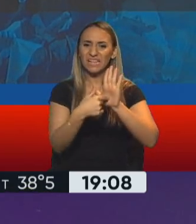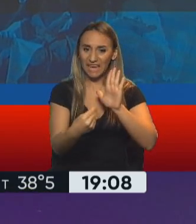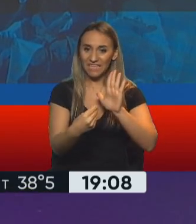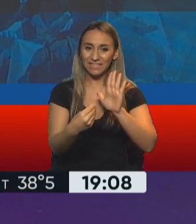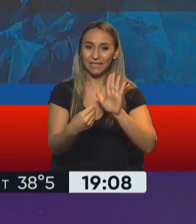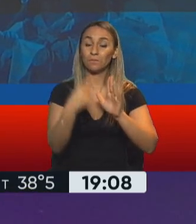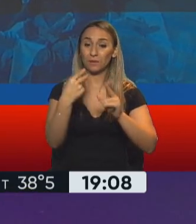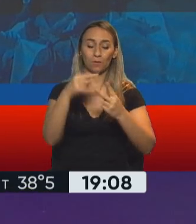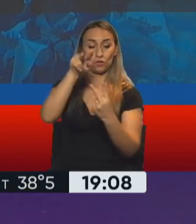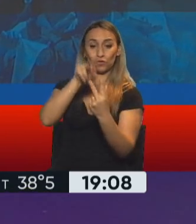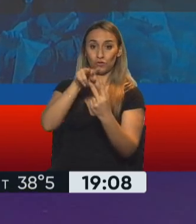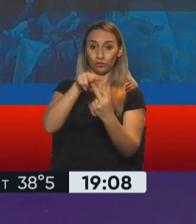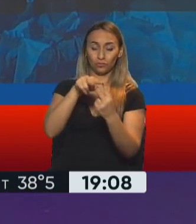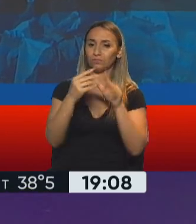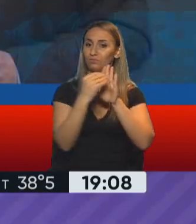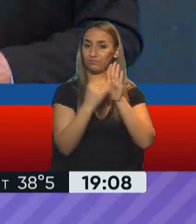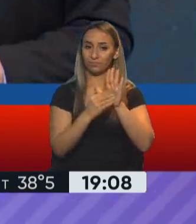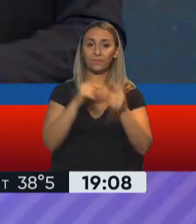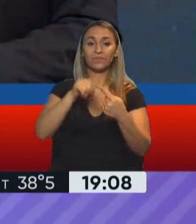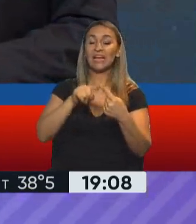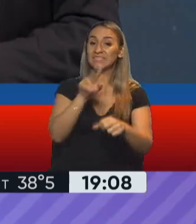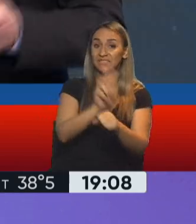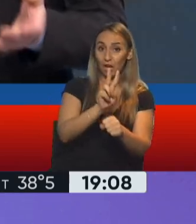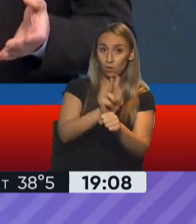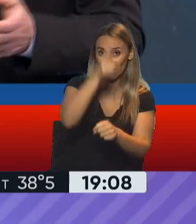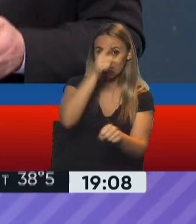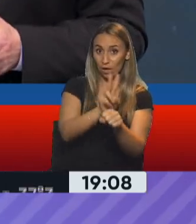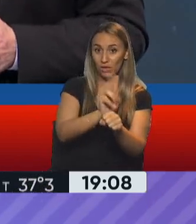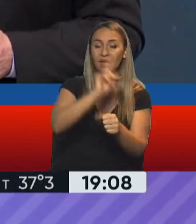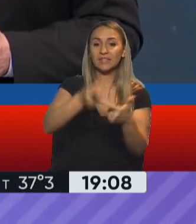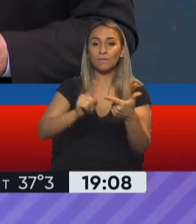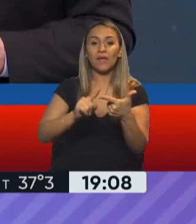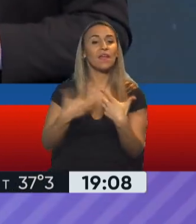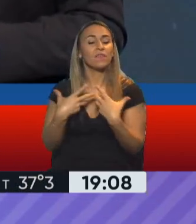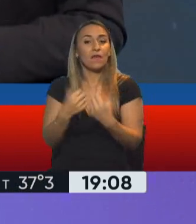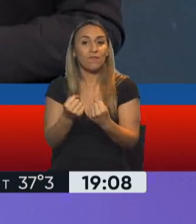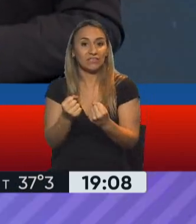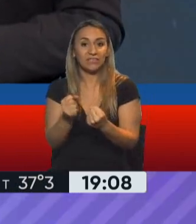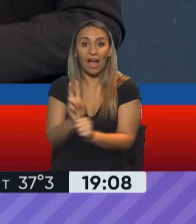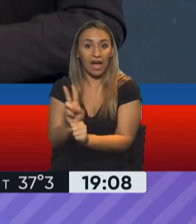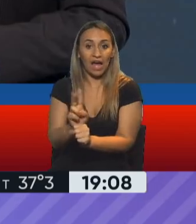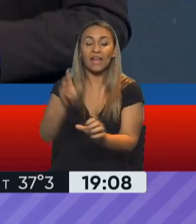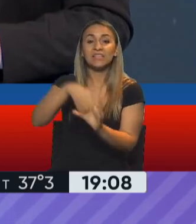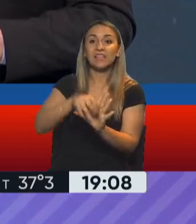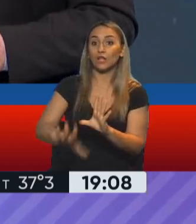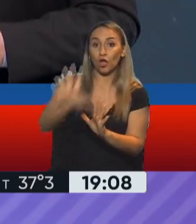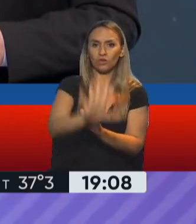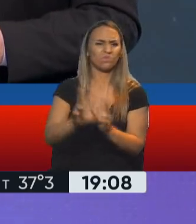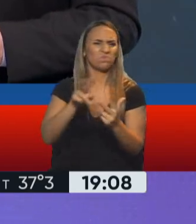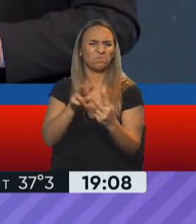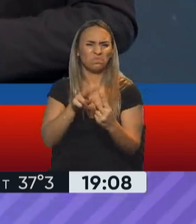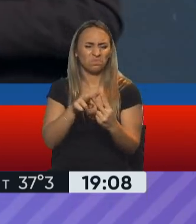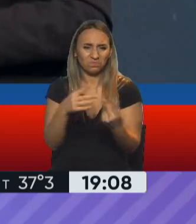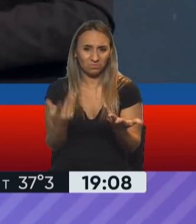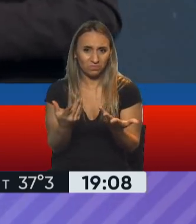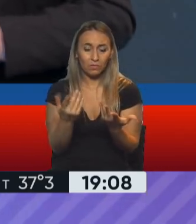que ves ahí, la seguridad nacional y la defensa interior. Bueno, ¿dónde está la seguridad nacional y la defensa interior? En el supuesto